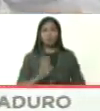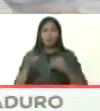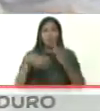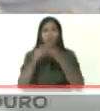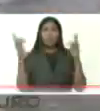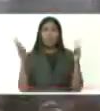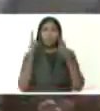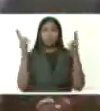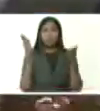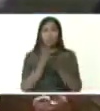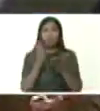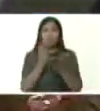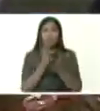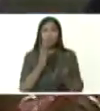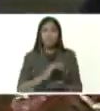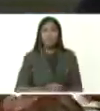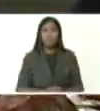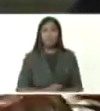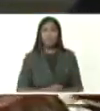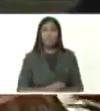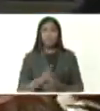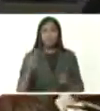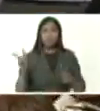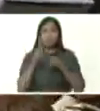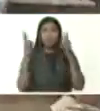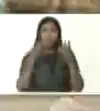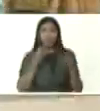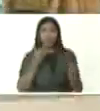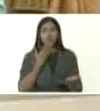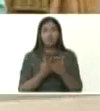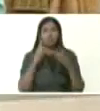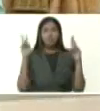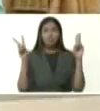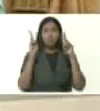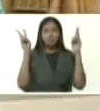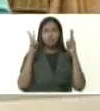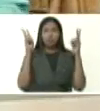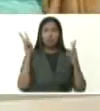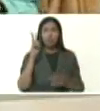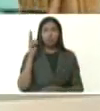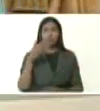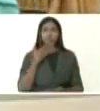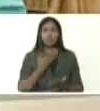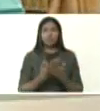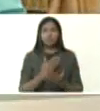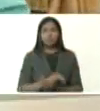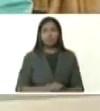¡Hasta la victoria siempre! Venceremos. Muchas gracias, Venezuela. Hasta la próxima.